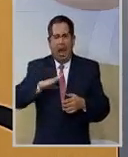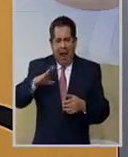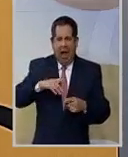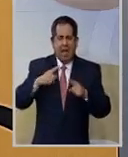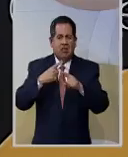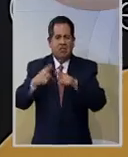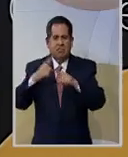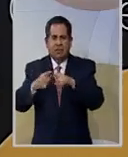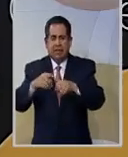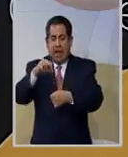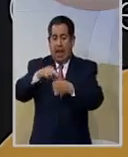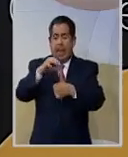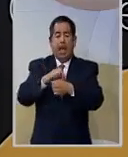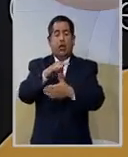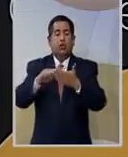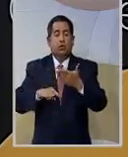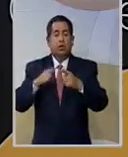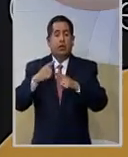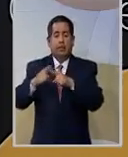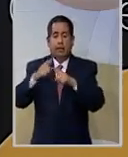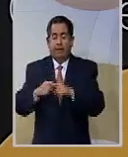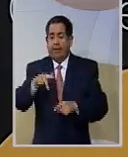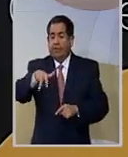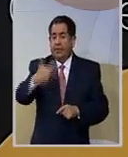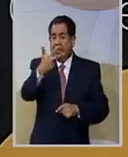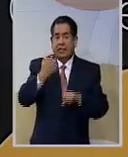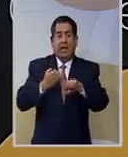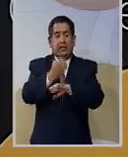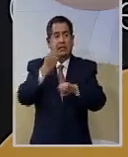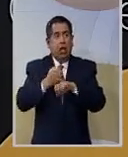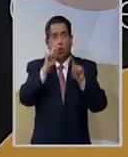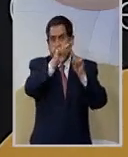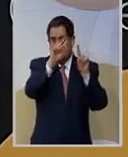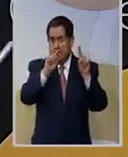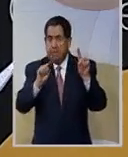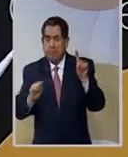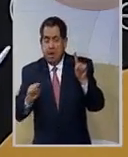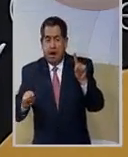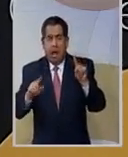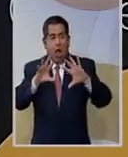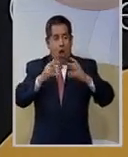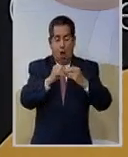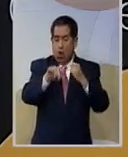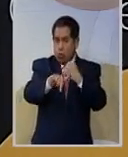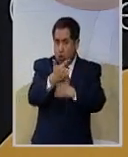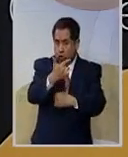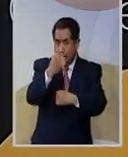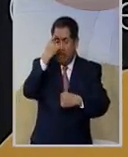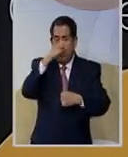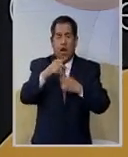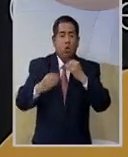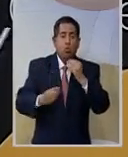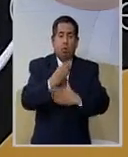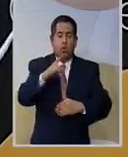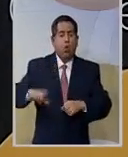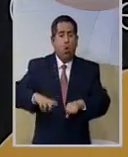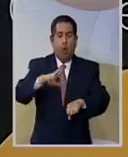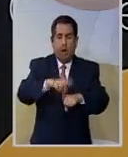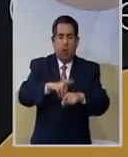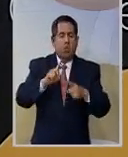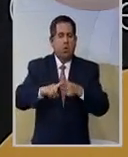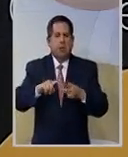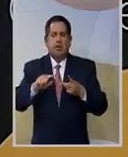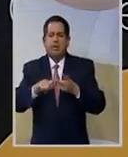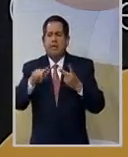cabo elecciones en 13 entidades federativas, donde en 12 de ellas se elige nuevo gobernador. En las